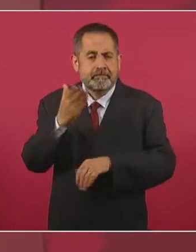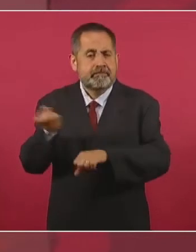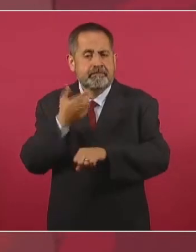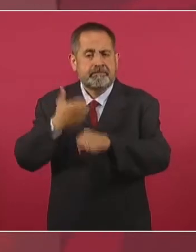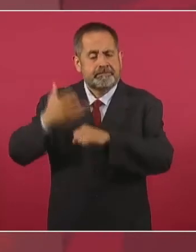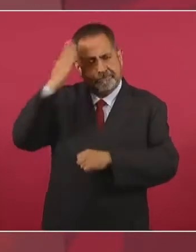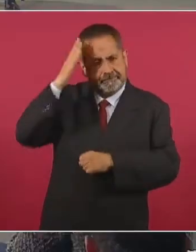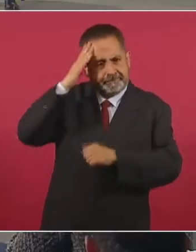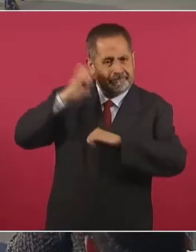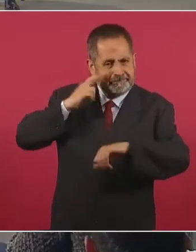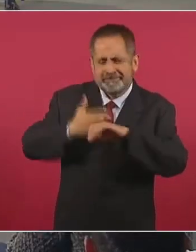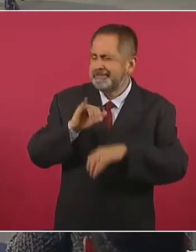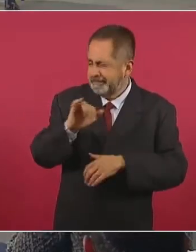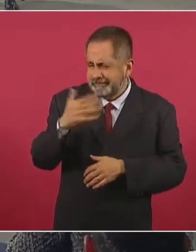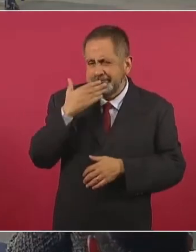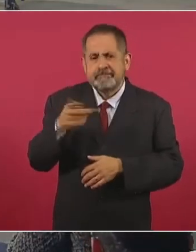general, pero